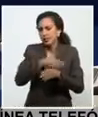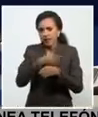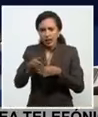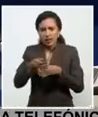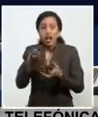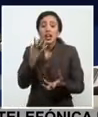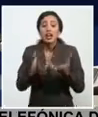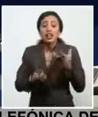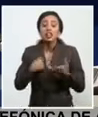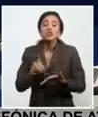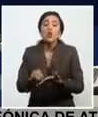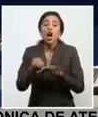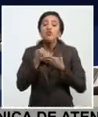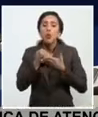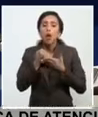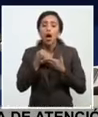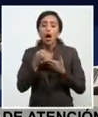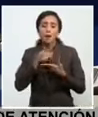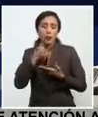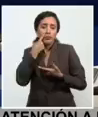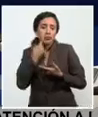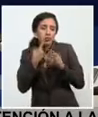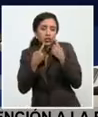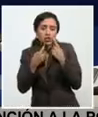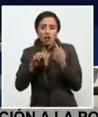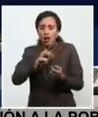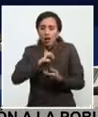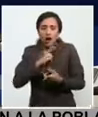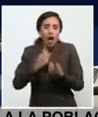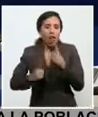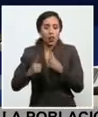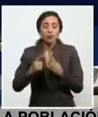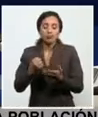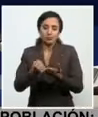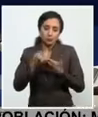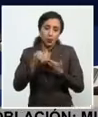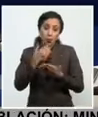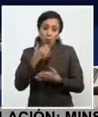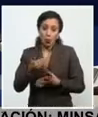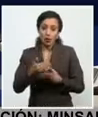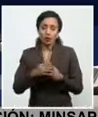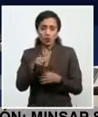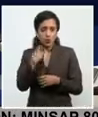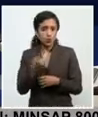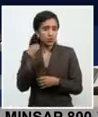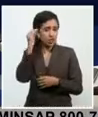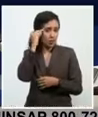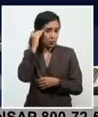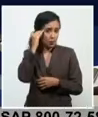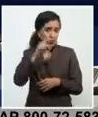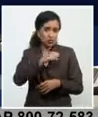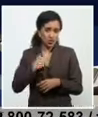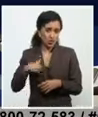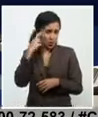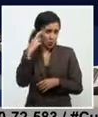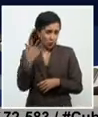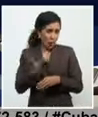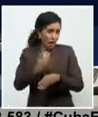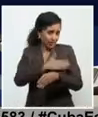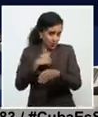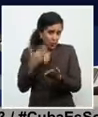y es algo que es favorable. Y nosotros conocemos que los chinos, porque recuerdo cuando yo estaba en docencia que aquí